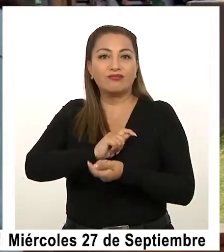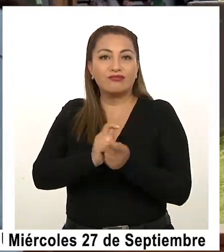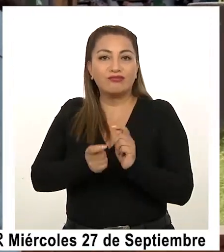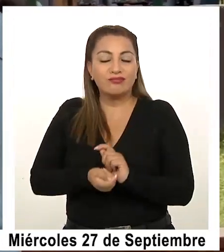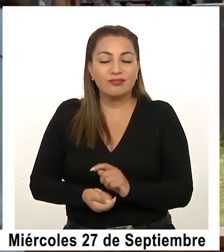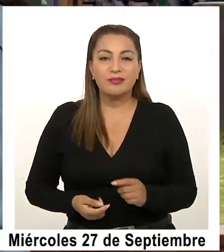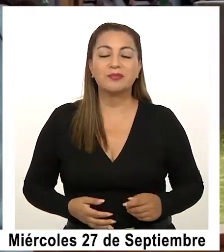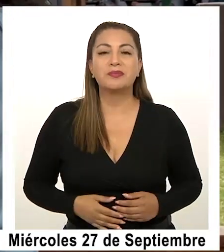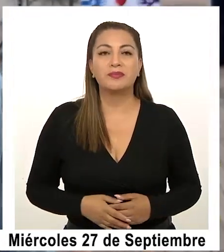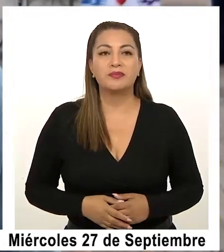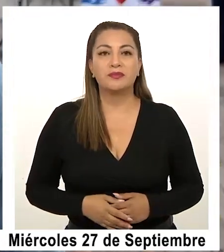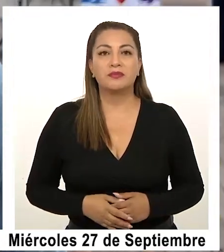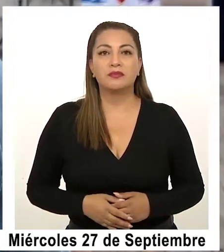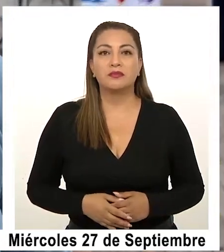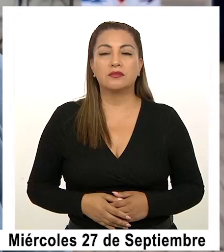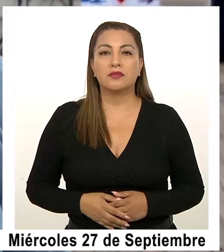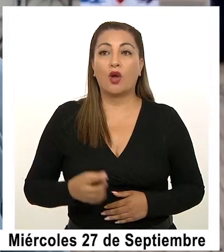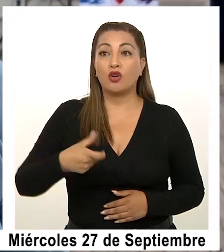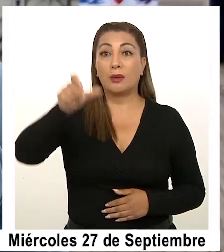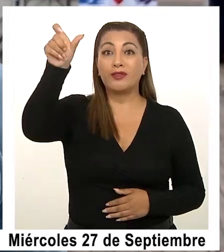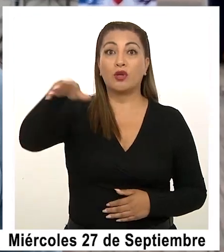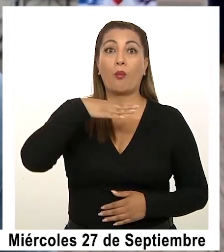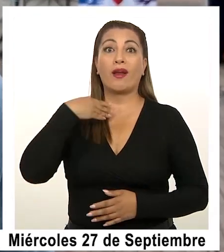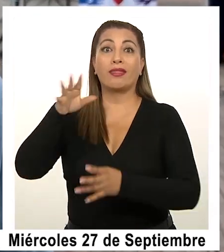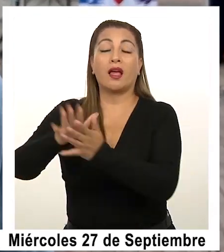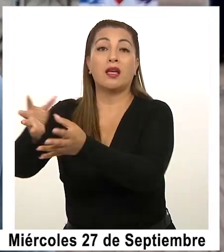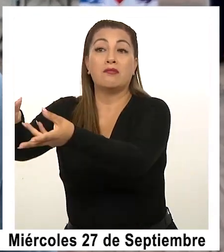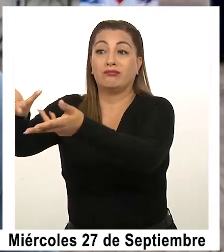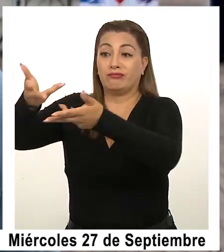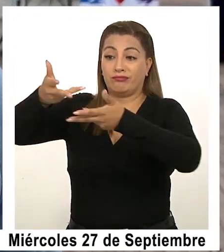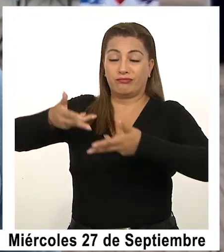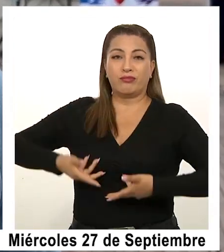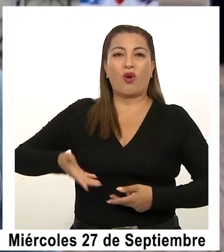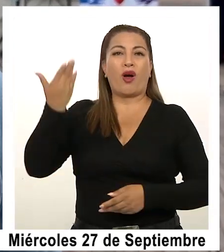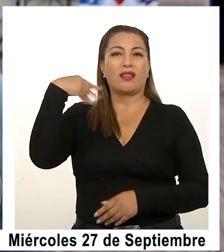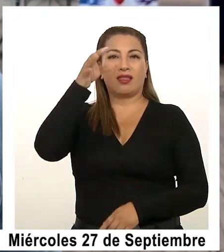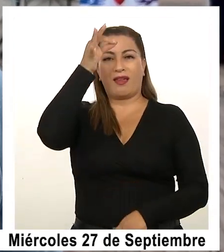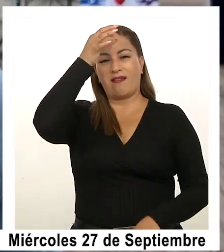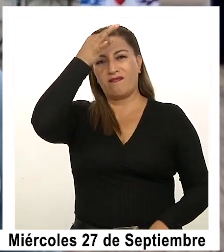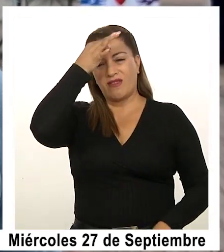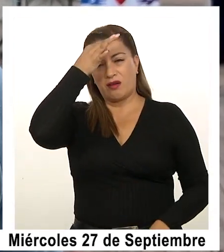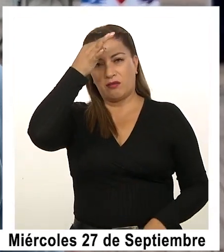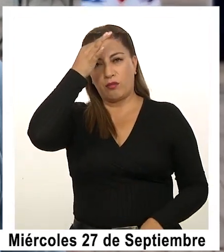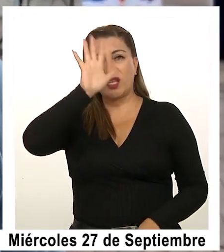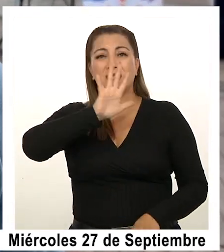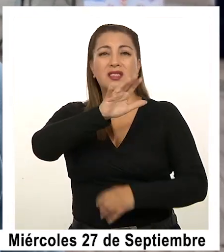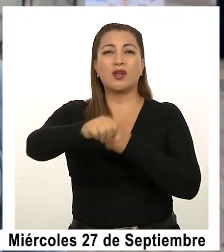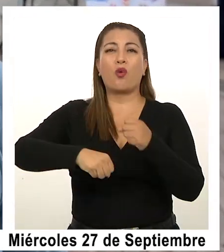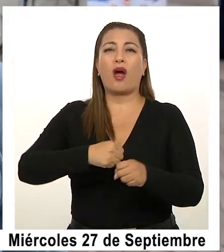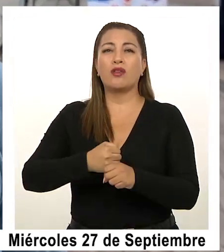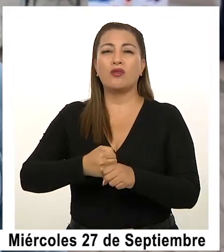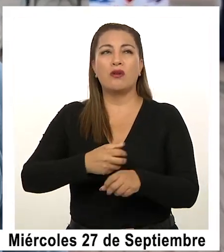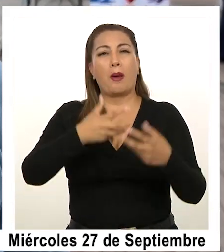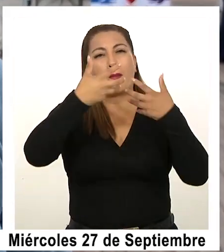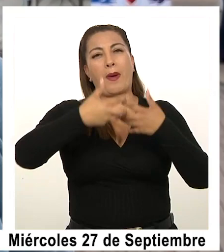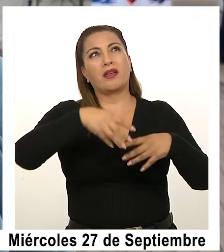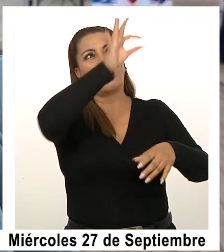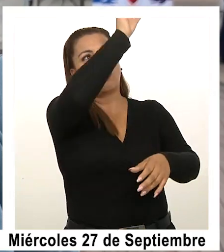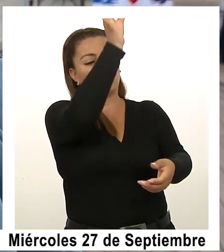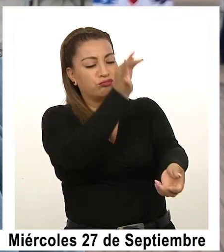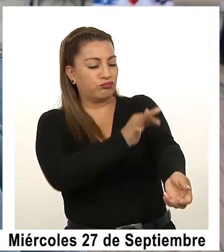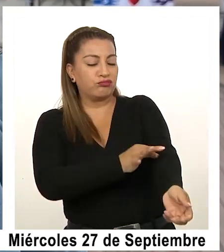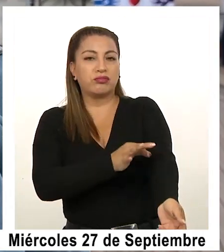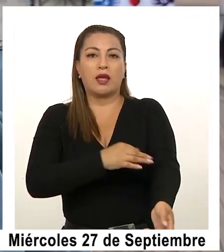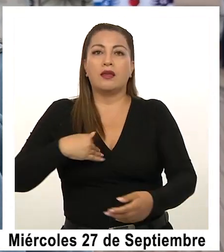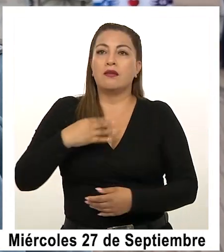vida. Yo soy receptora de un órgano, estuve en diálisis 5 años y fue tremendo porque la